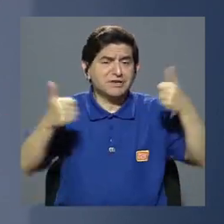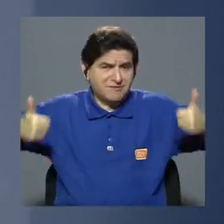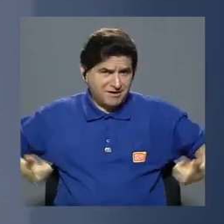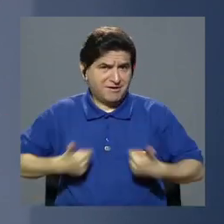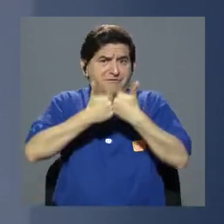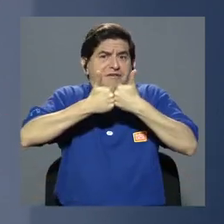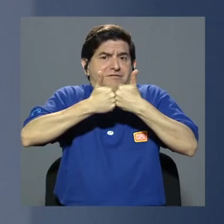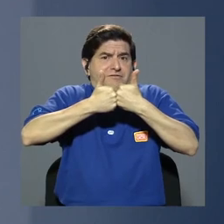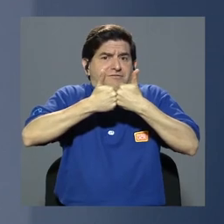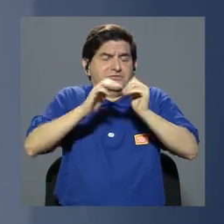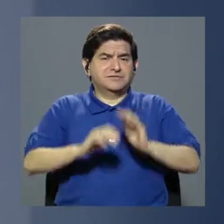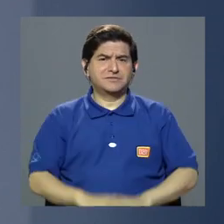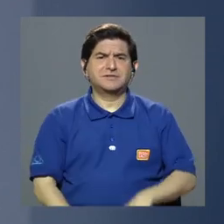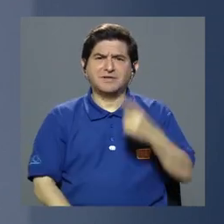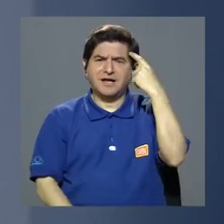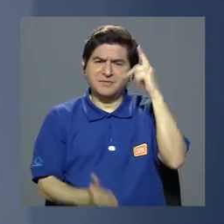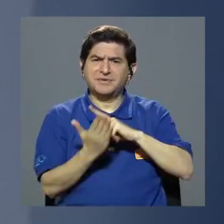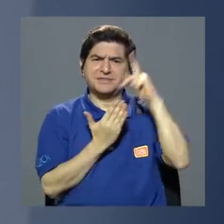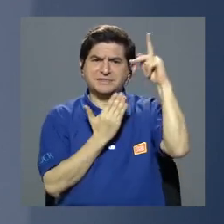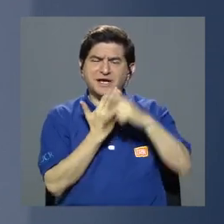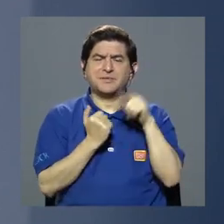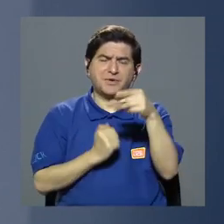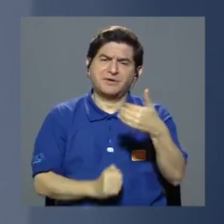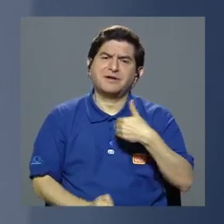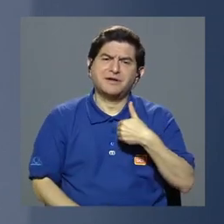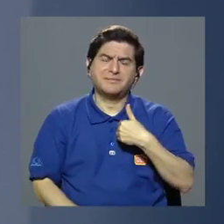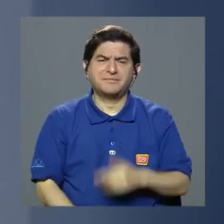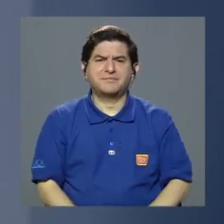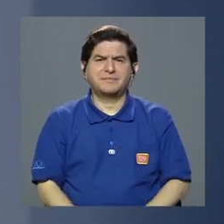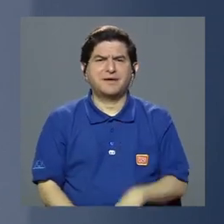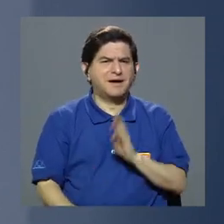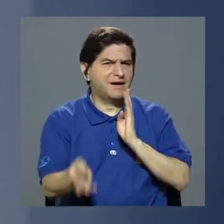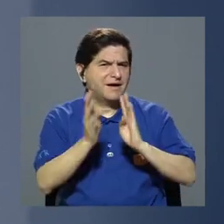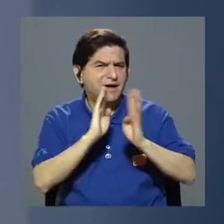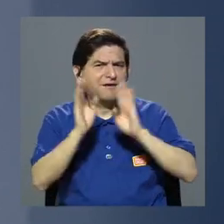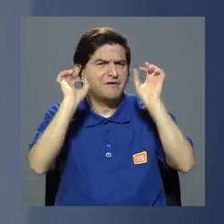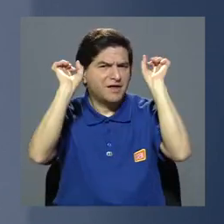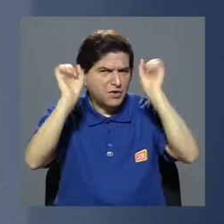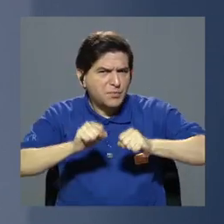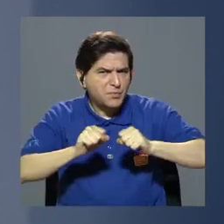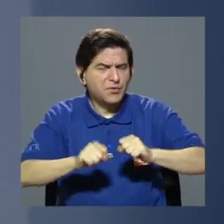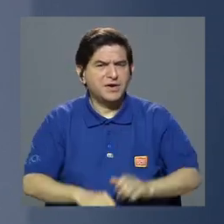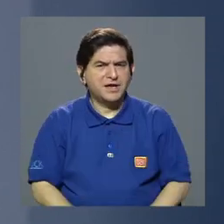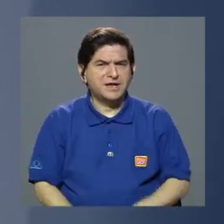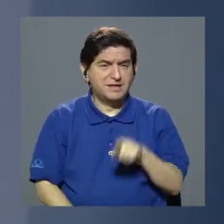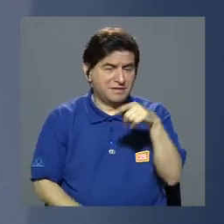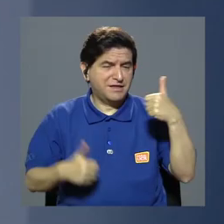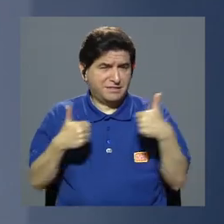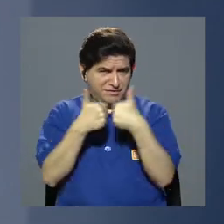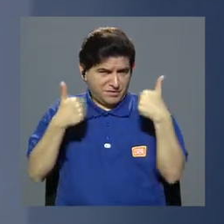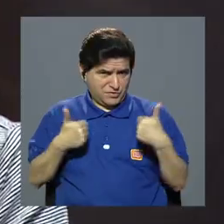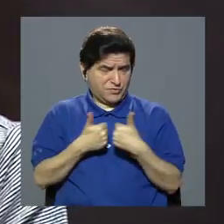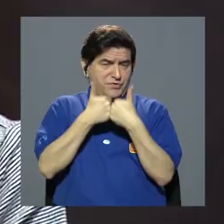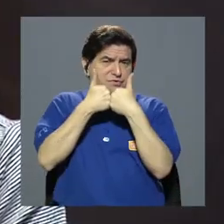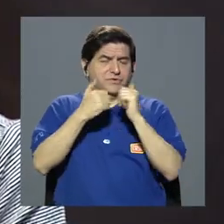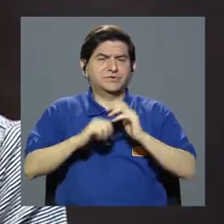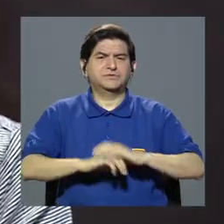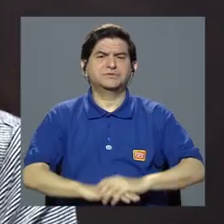retos para un programa como el que ustedes podrías hablar de sus de sus retos